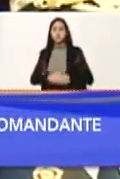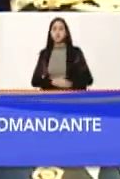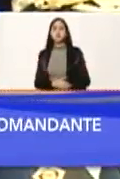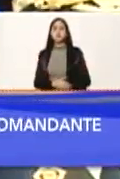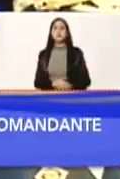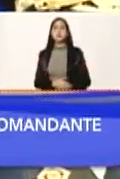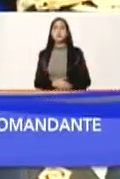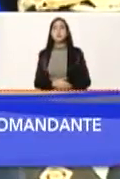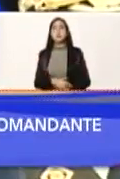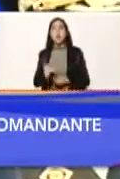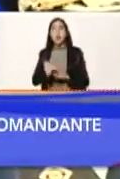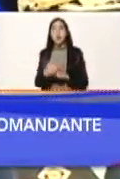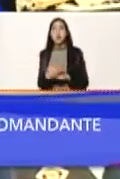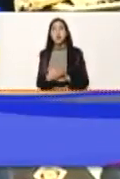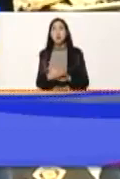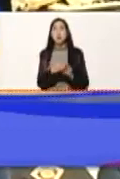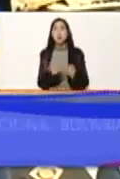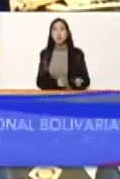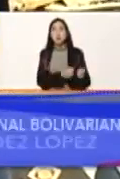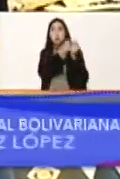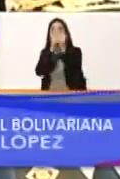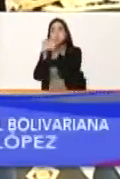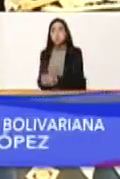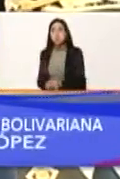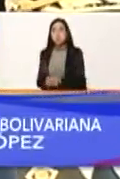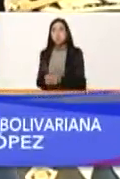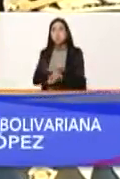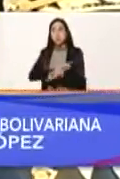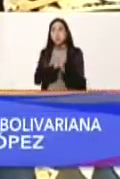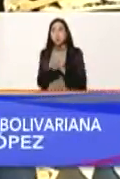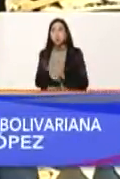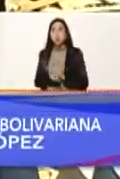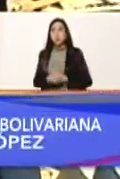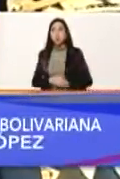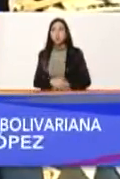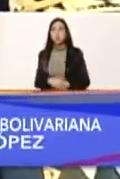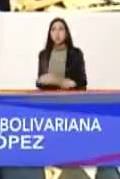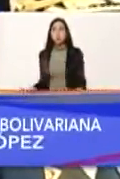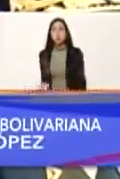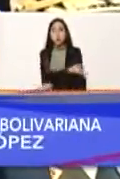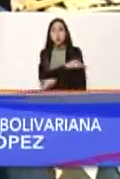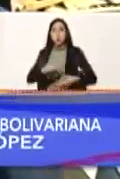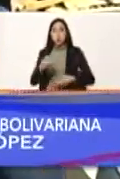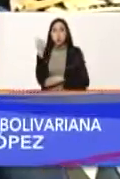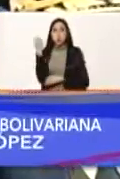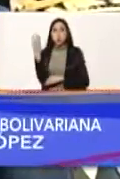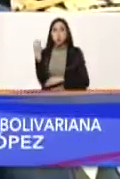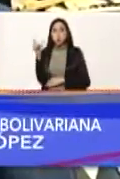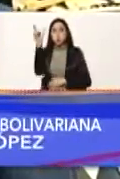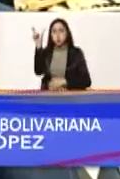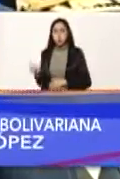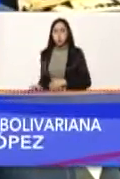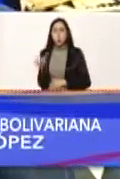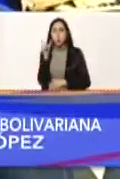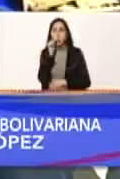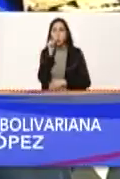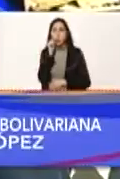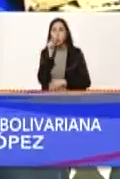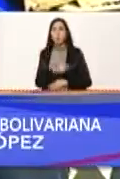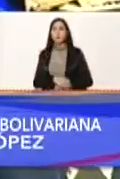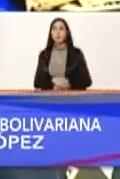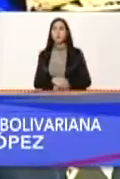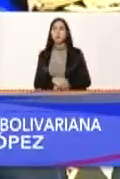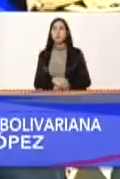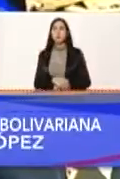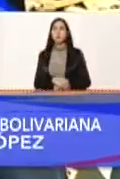pasa a la situación de reserva activa con un extraordinario discurso de un gran tribuno, sin lugar a